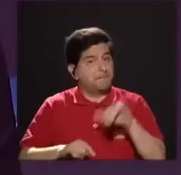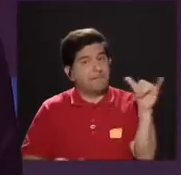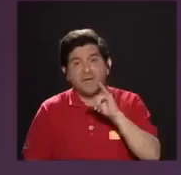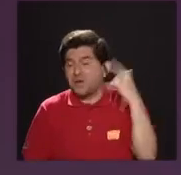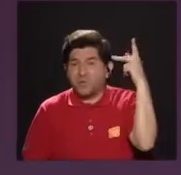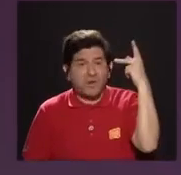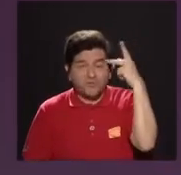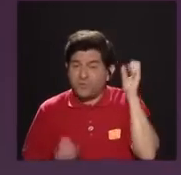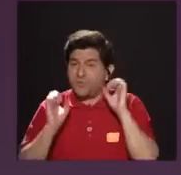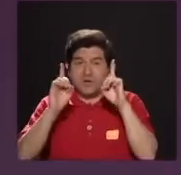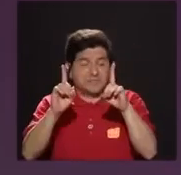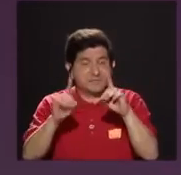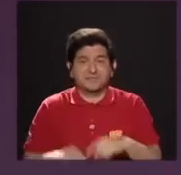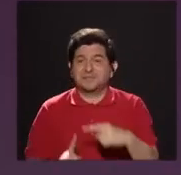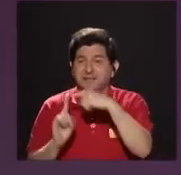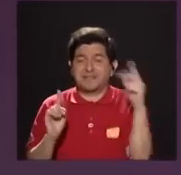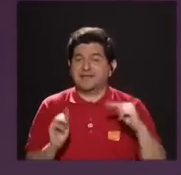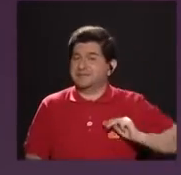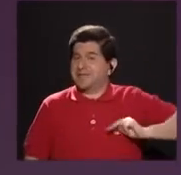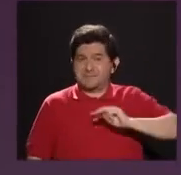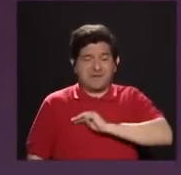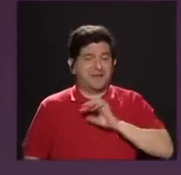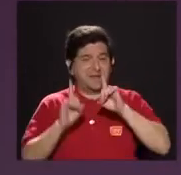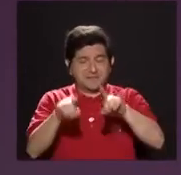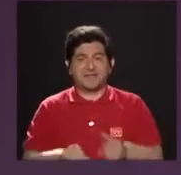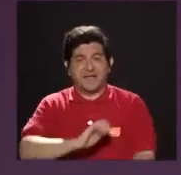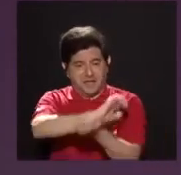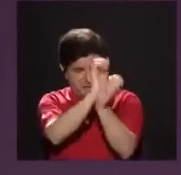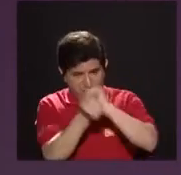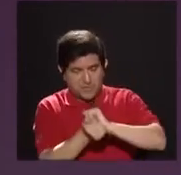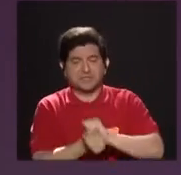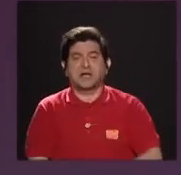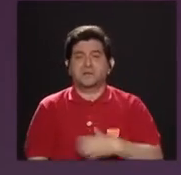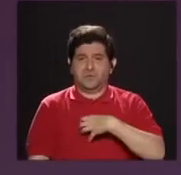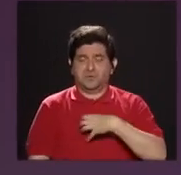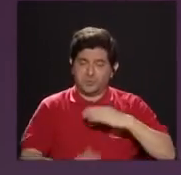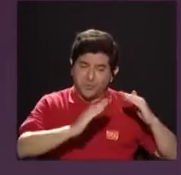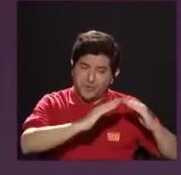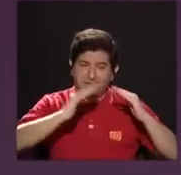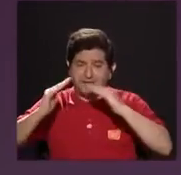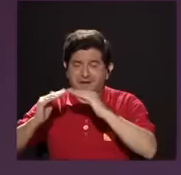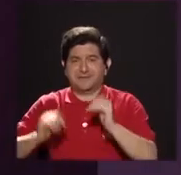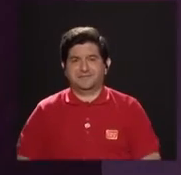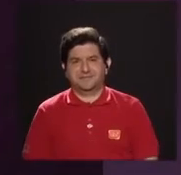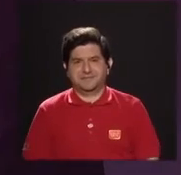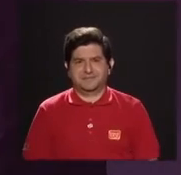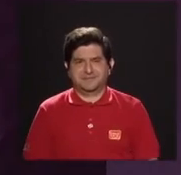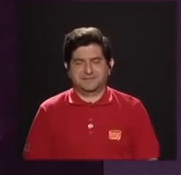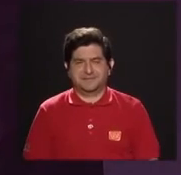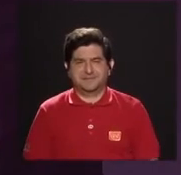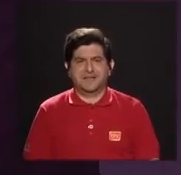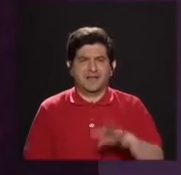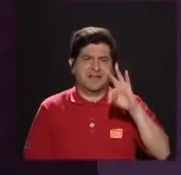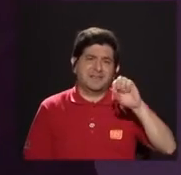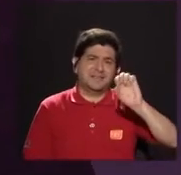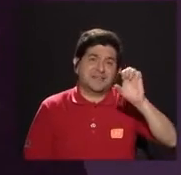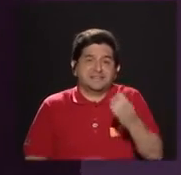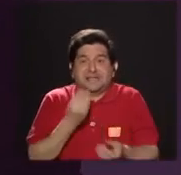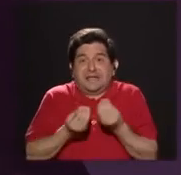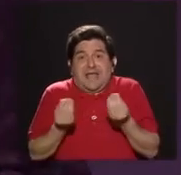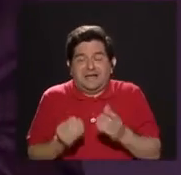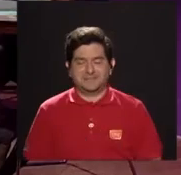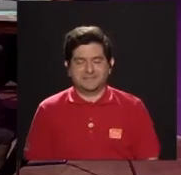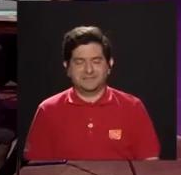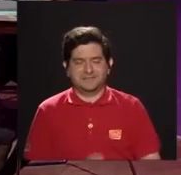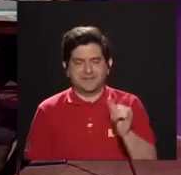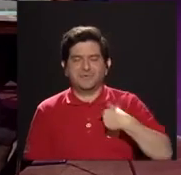son políticas educativas desde el Ministerio de Educación, es que son cambios que hacemos desde nuestras propias casas. ¿Y qué podría ser el Tribunal Supremo de Elecciones? Es que, por ejemplo, eso es